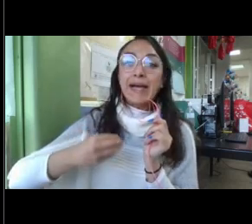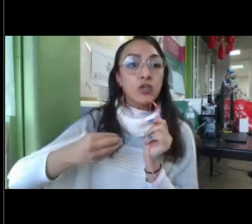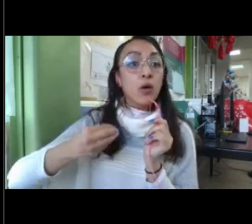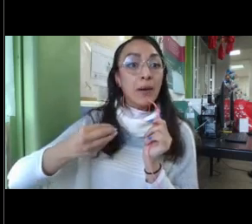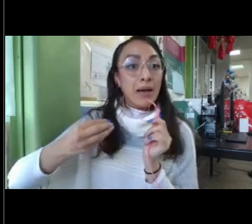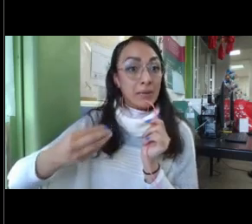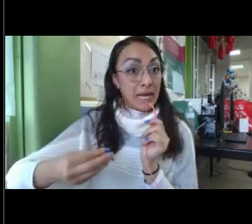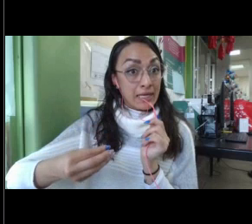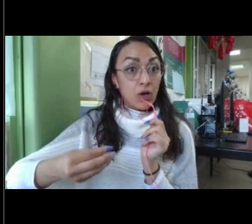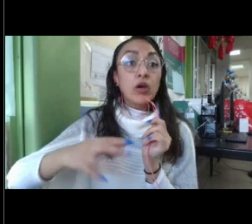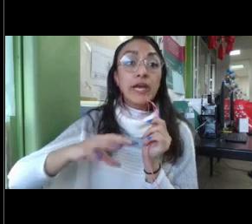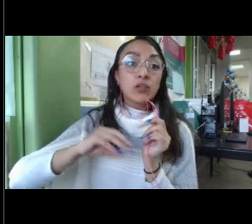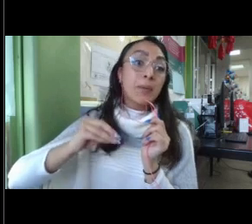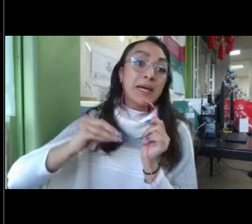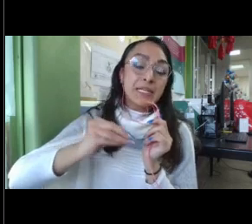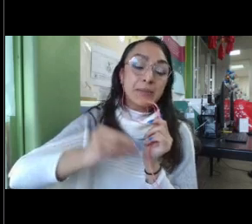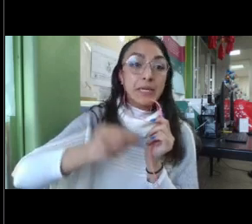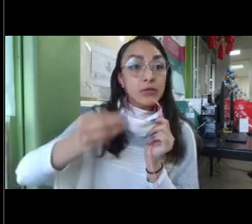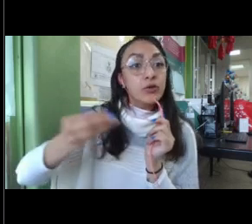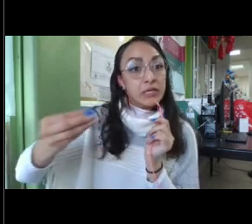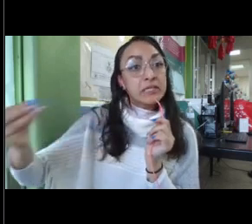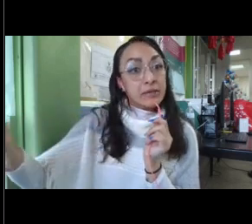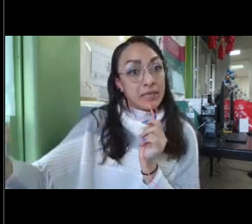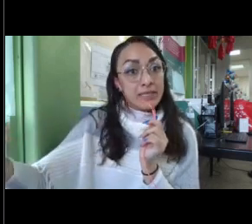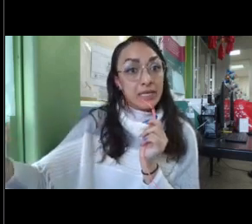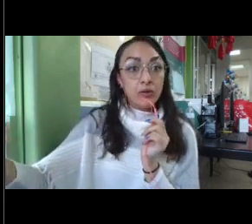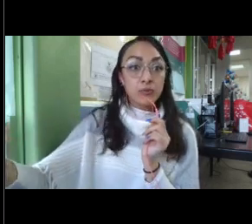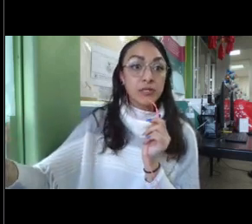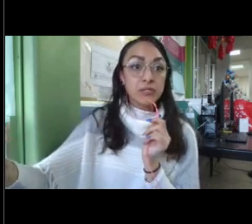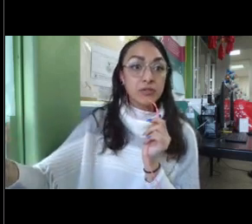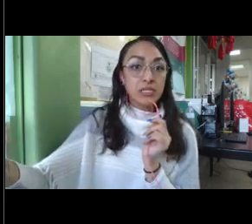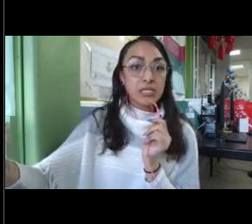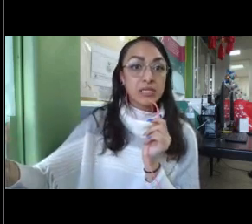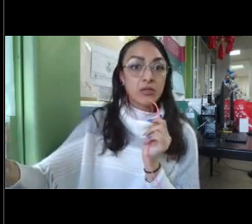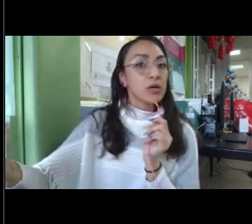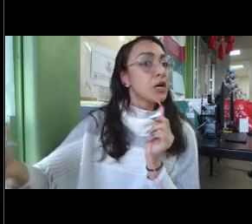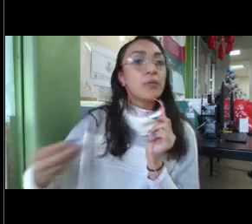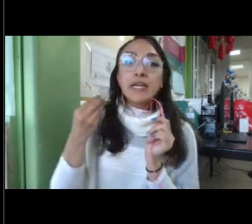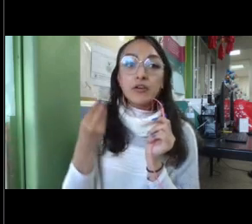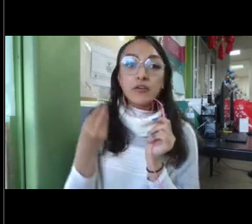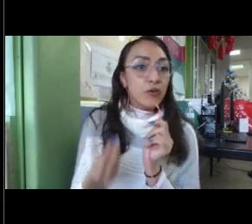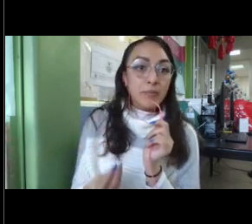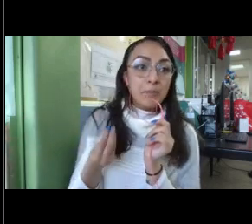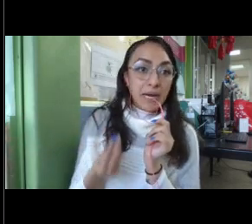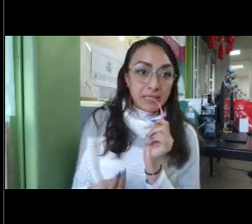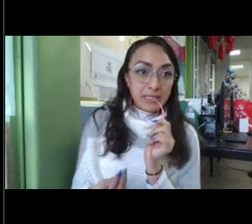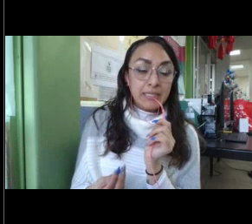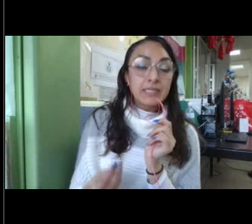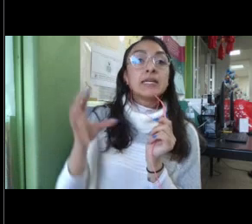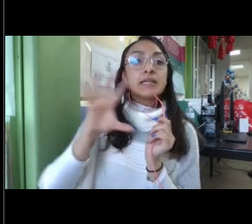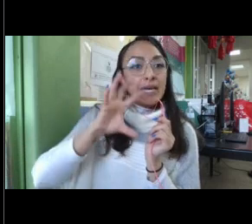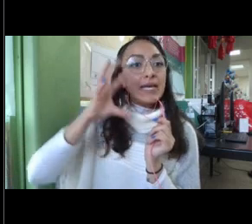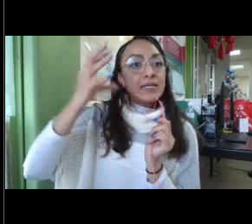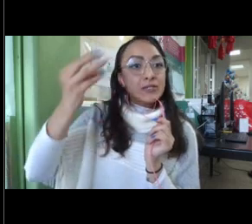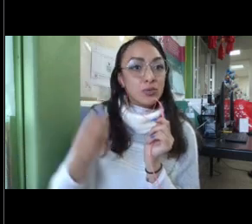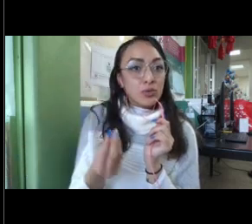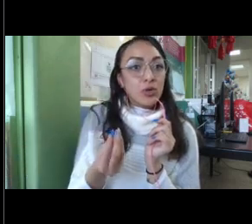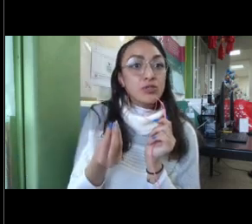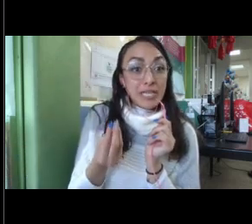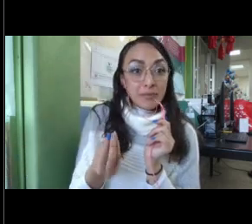sordo no va a hablar o que no va a escribir correctamente como se lo estoy diciendo, porque no forma parte